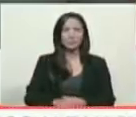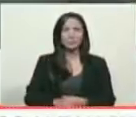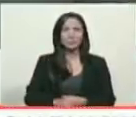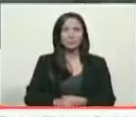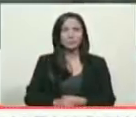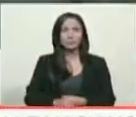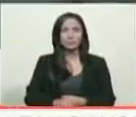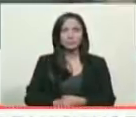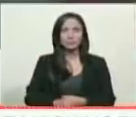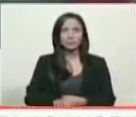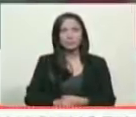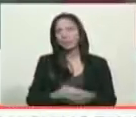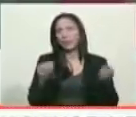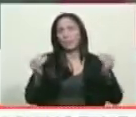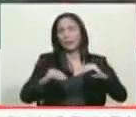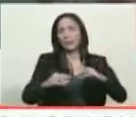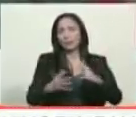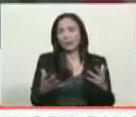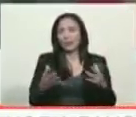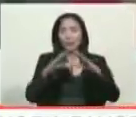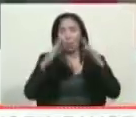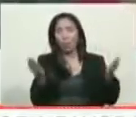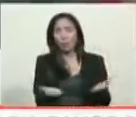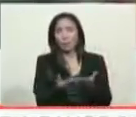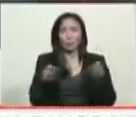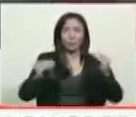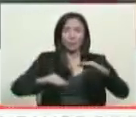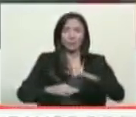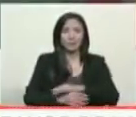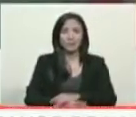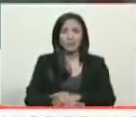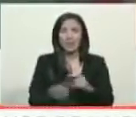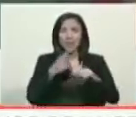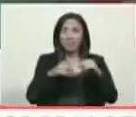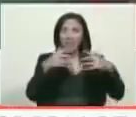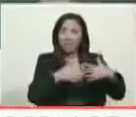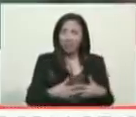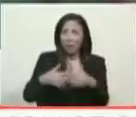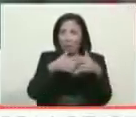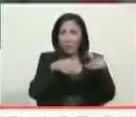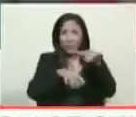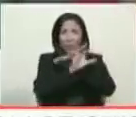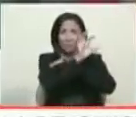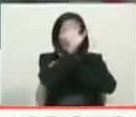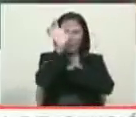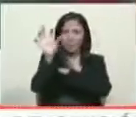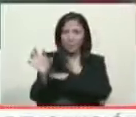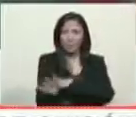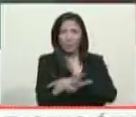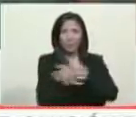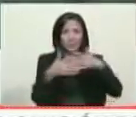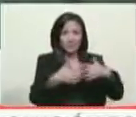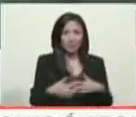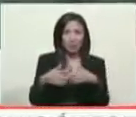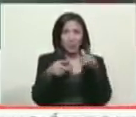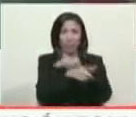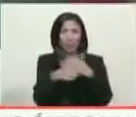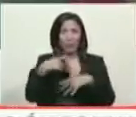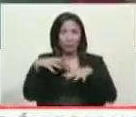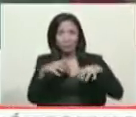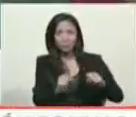y más del hegemón del mundo, de los Estados Unidos de Norteamérica, quienes